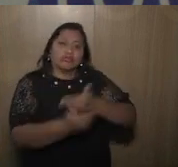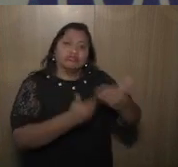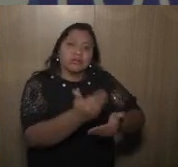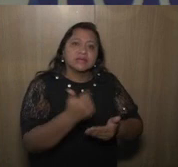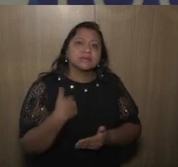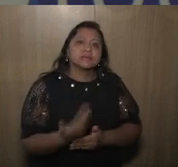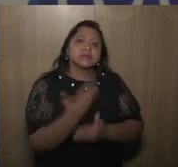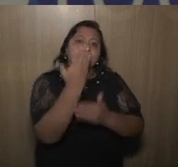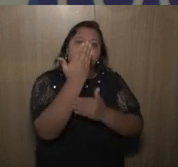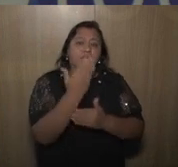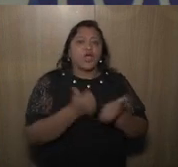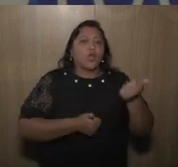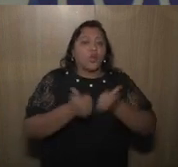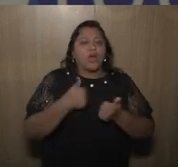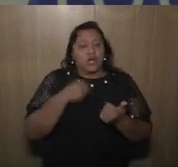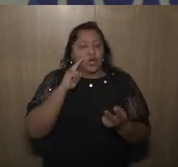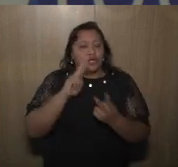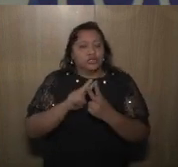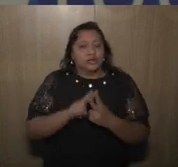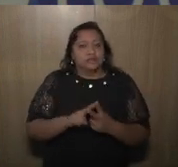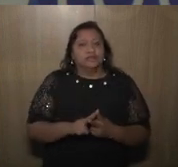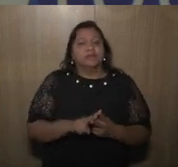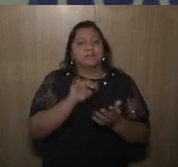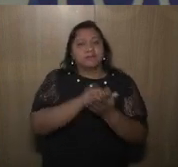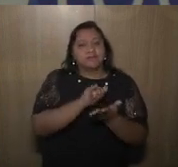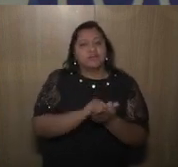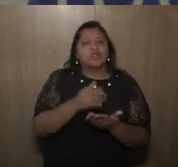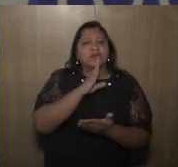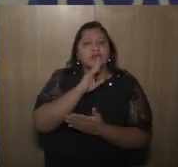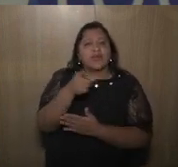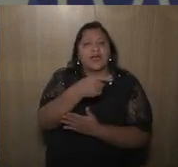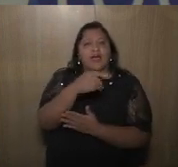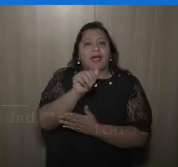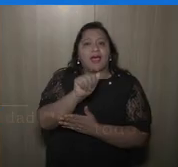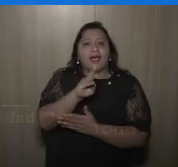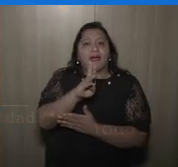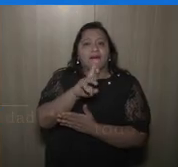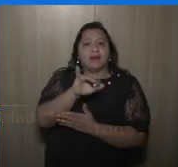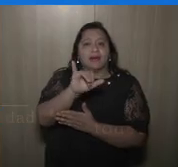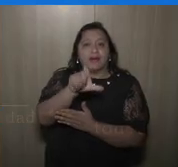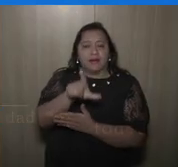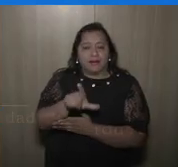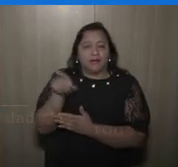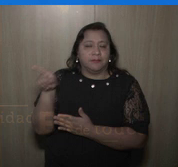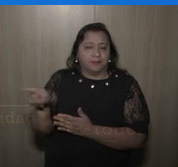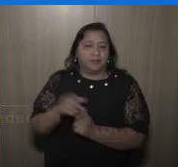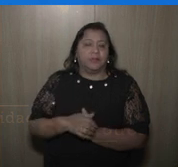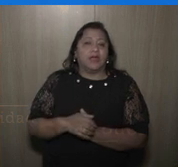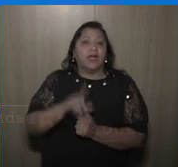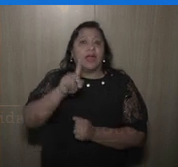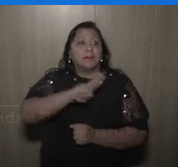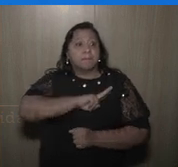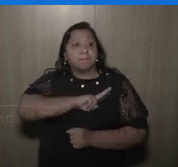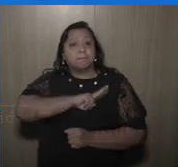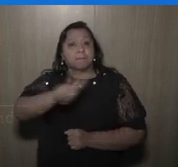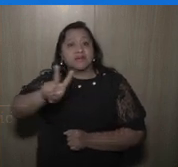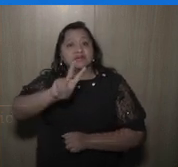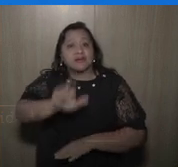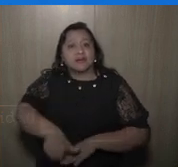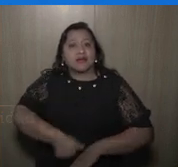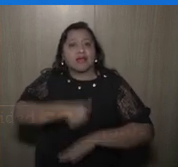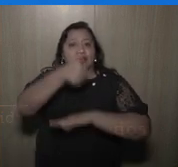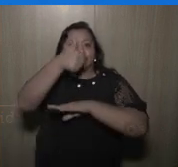beneficios, y que conoceremos a través de la voz de Gabriel José Angulo Linero, vicerrector académico